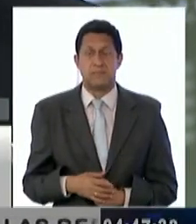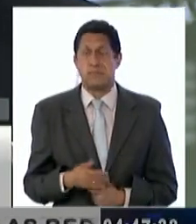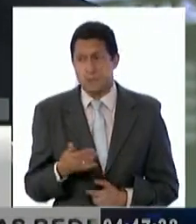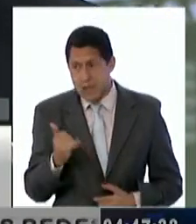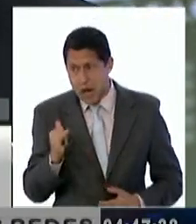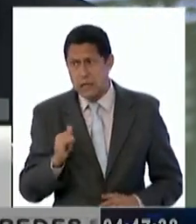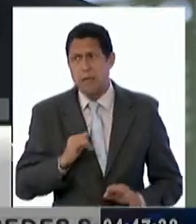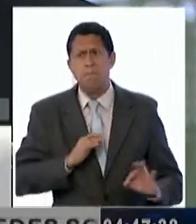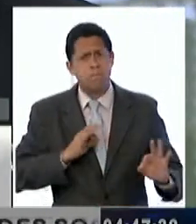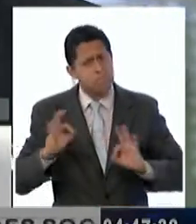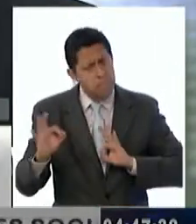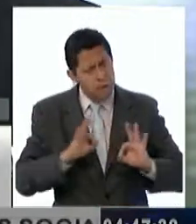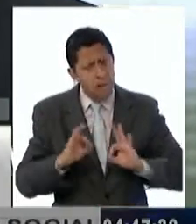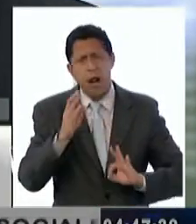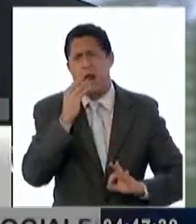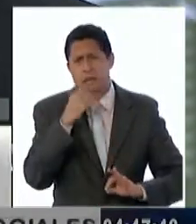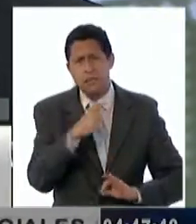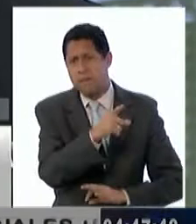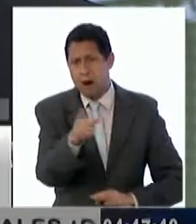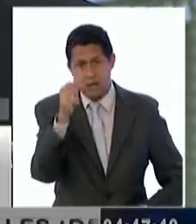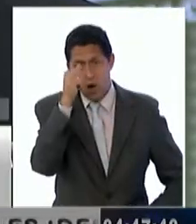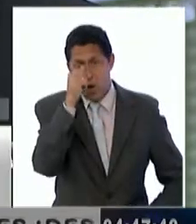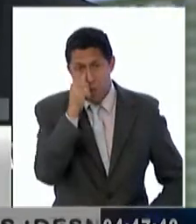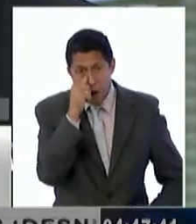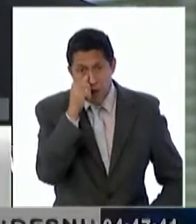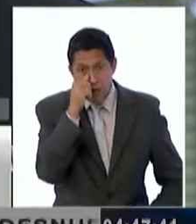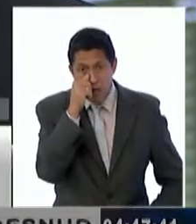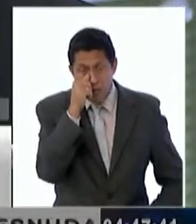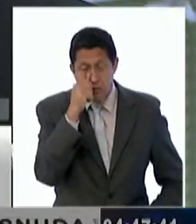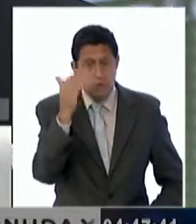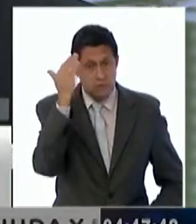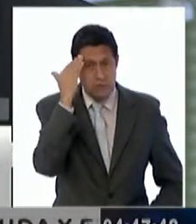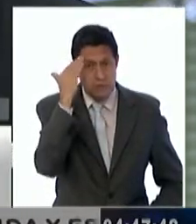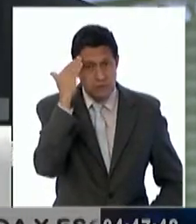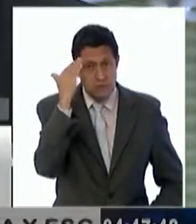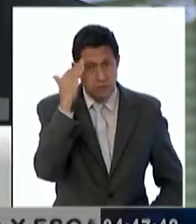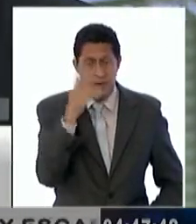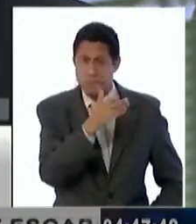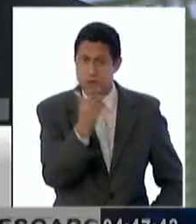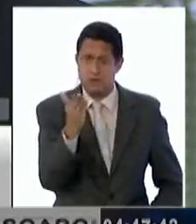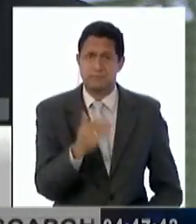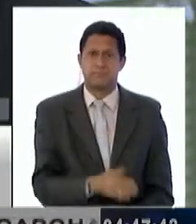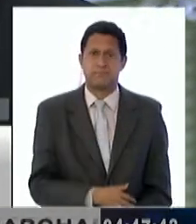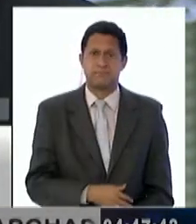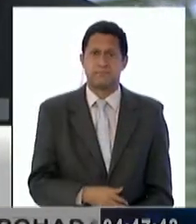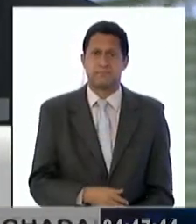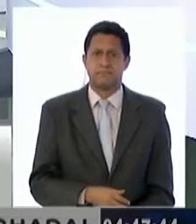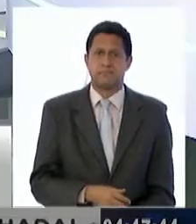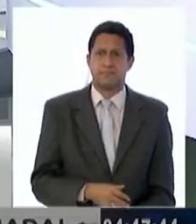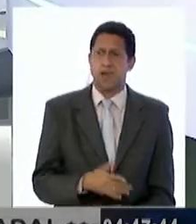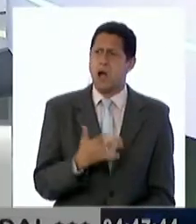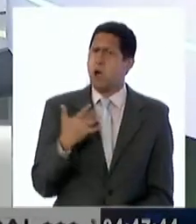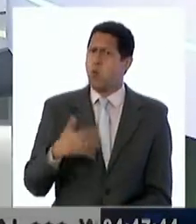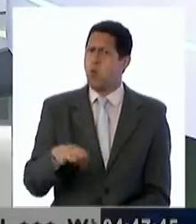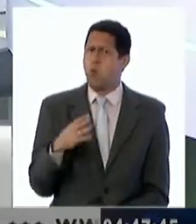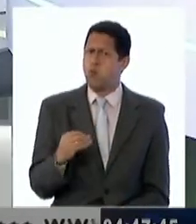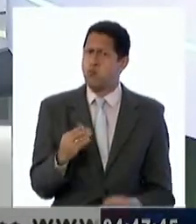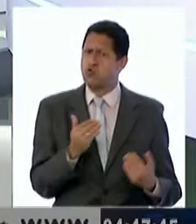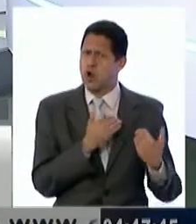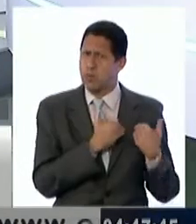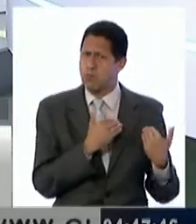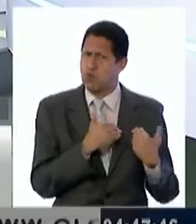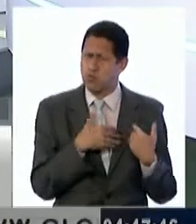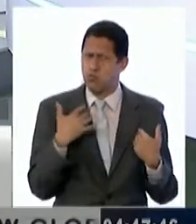prepararse muy bien para este tipo de cirugías y tener ese entrenamiento adecuado para este tipo de cirugías hay una amplia cuota de responsabilidad